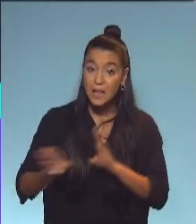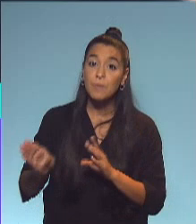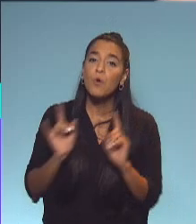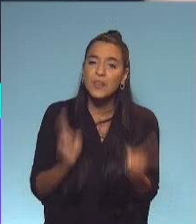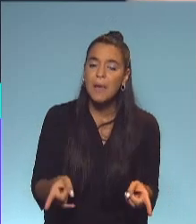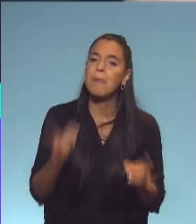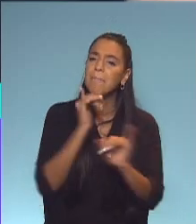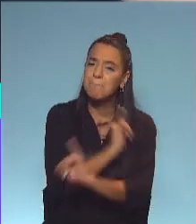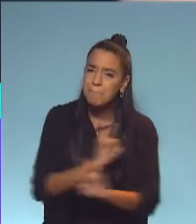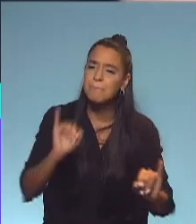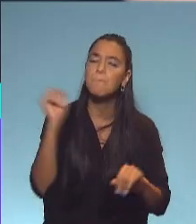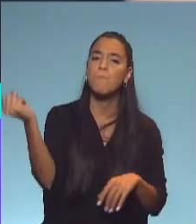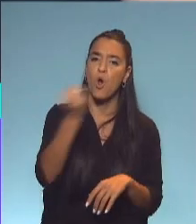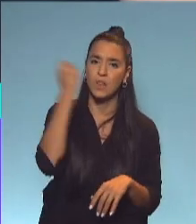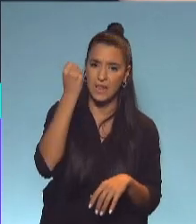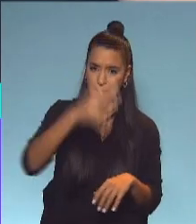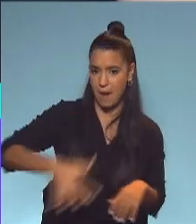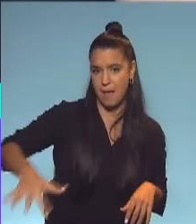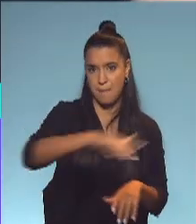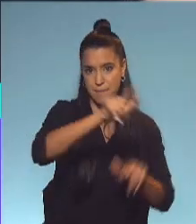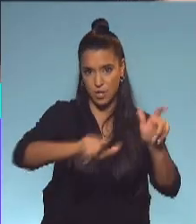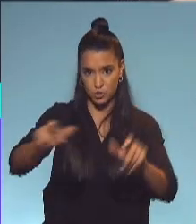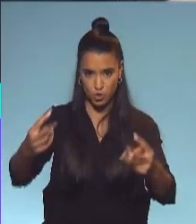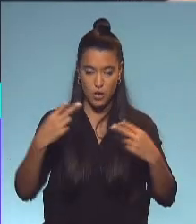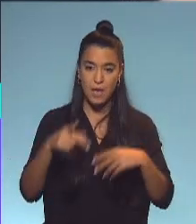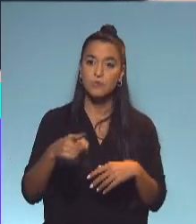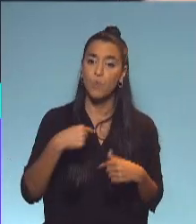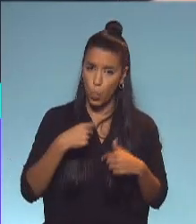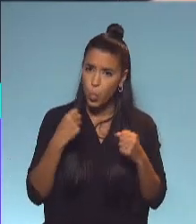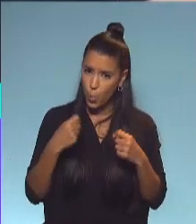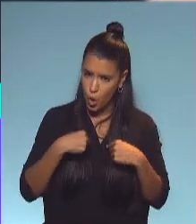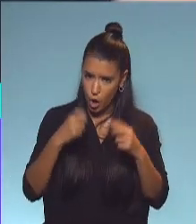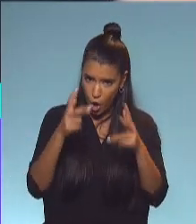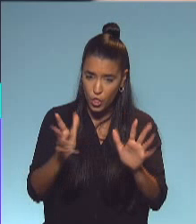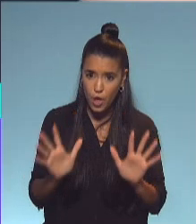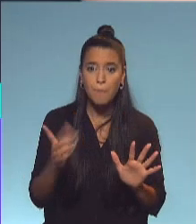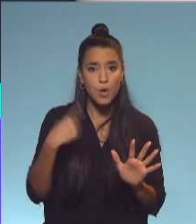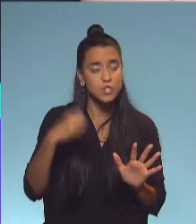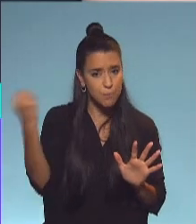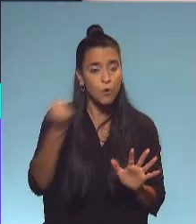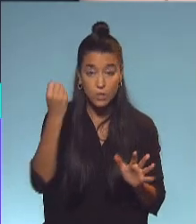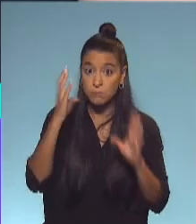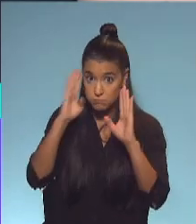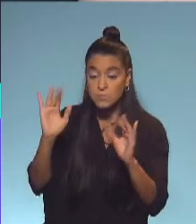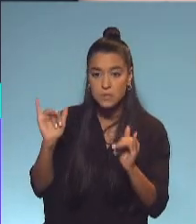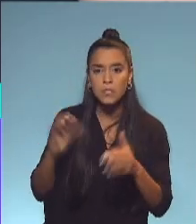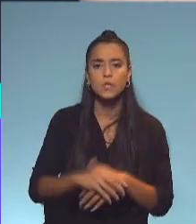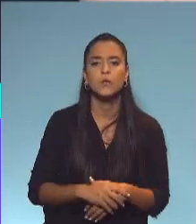es un mensaje importante para la comunidad. Es duro lo que voy a decir, pero es importante. Escuchamos, doctora.